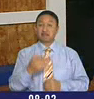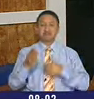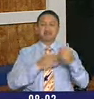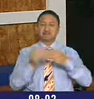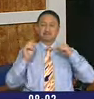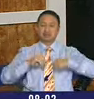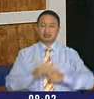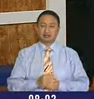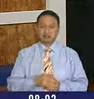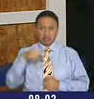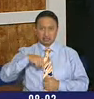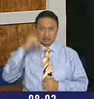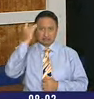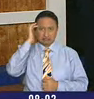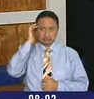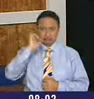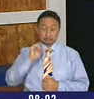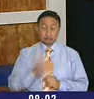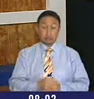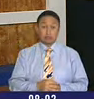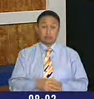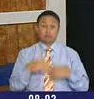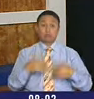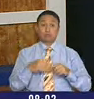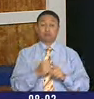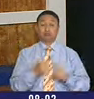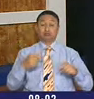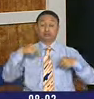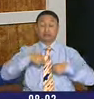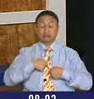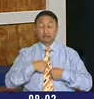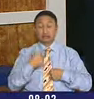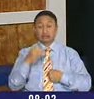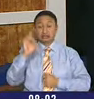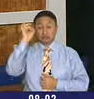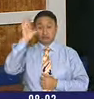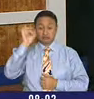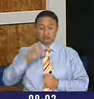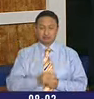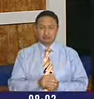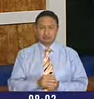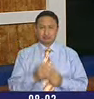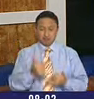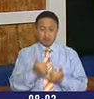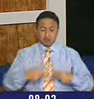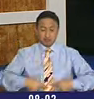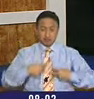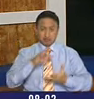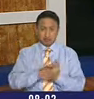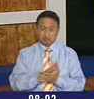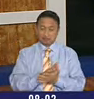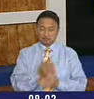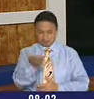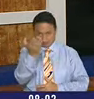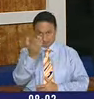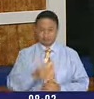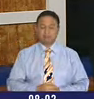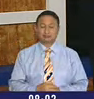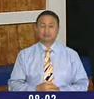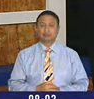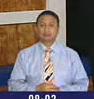nada. Nada, y nos tienen realmente impactados, nos tienen con dolor del alma porque no nos dejan vivir con tranquilidad. Ejemplo, mírelo por